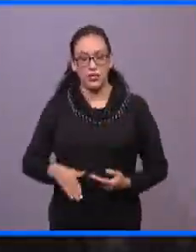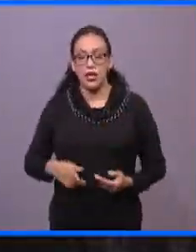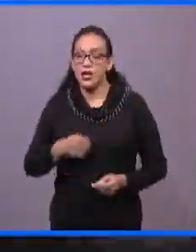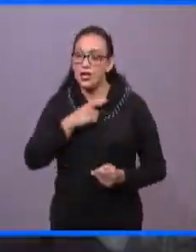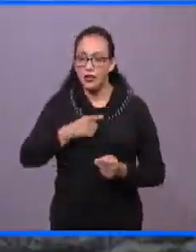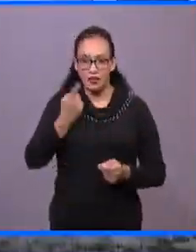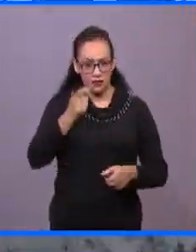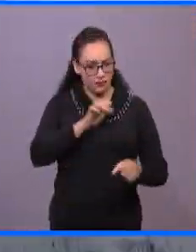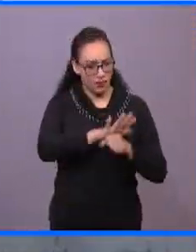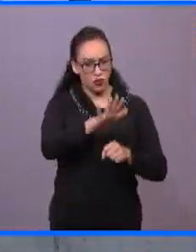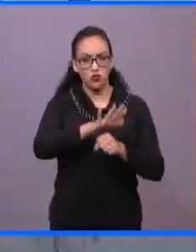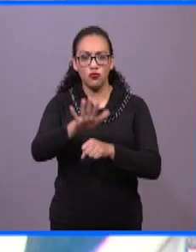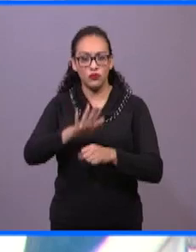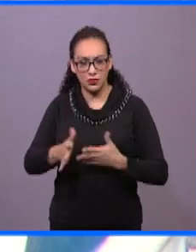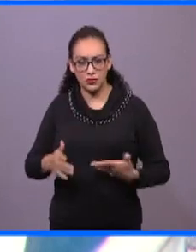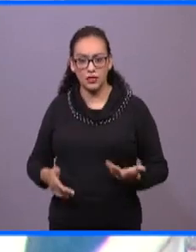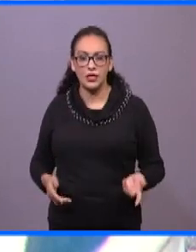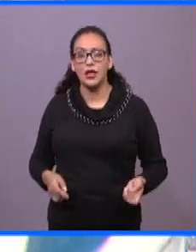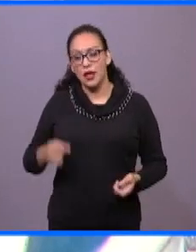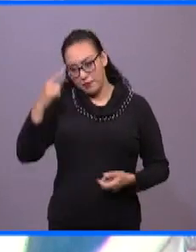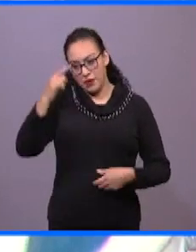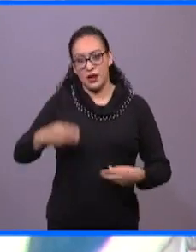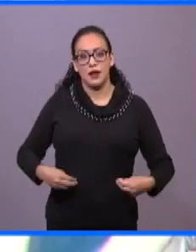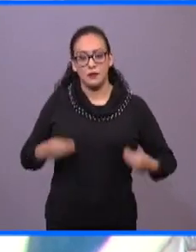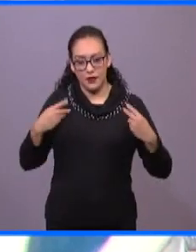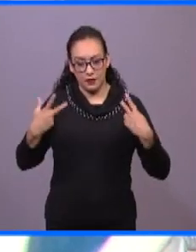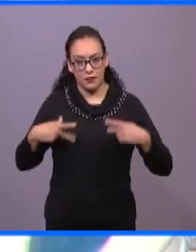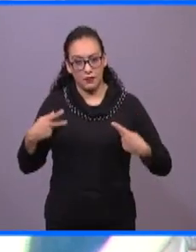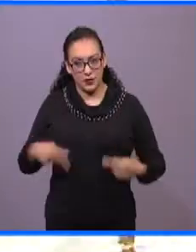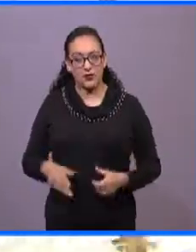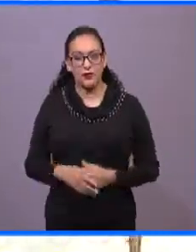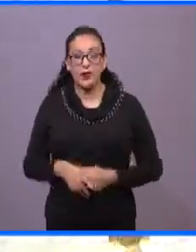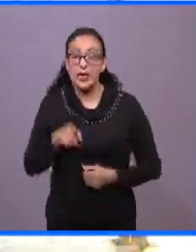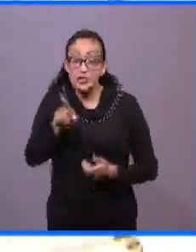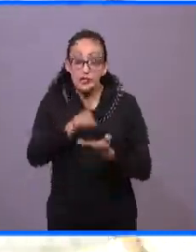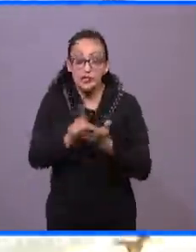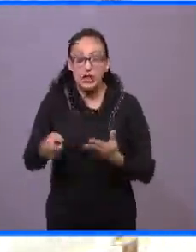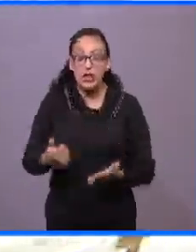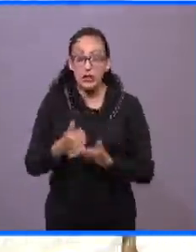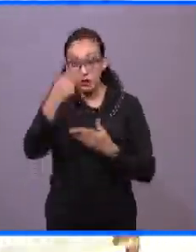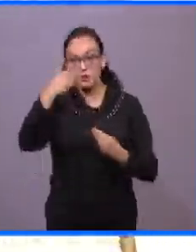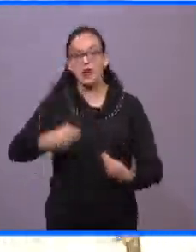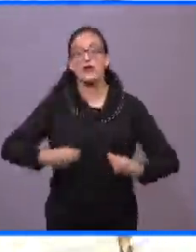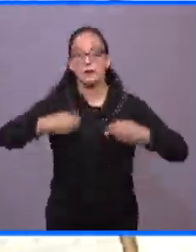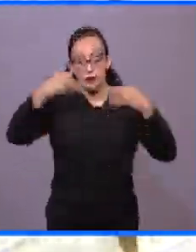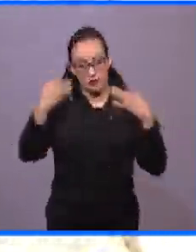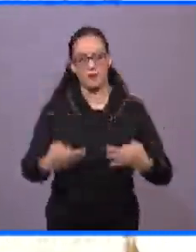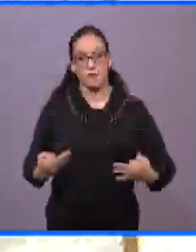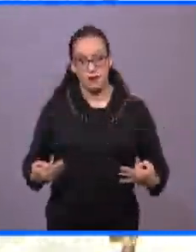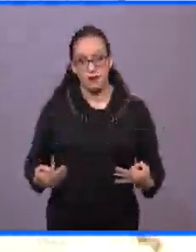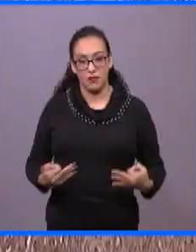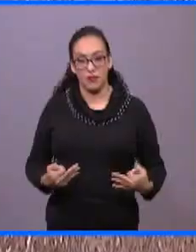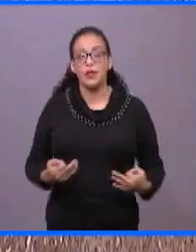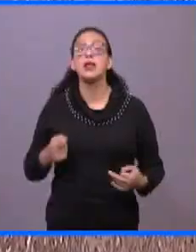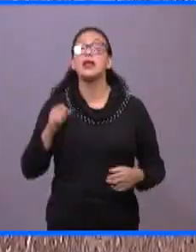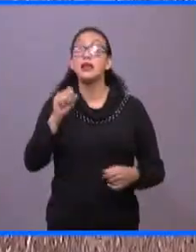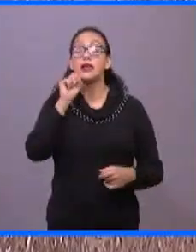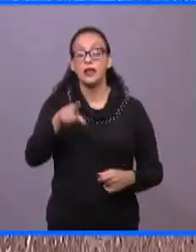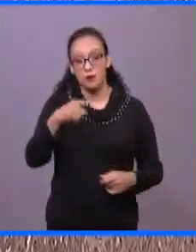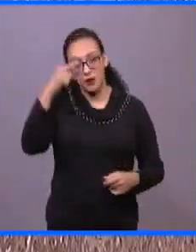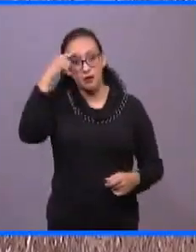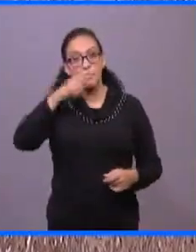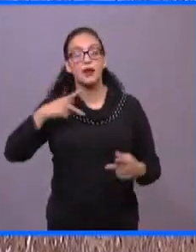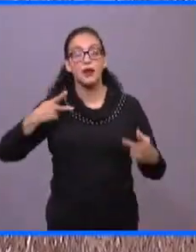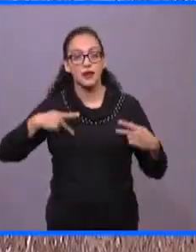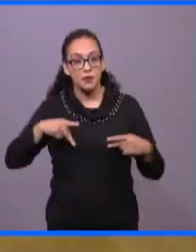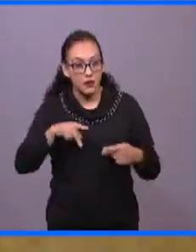un bien público fundamental para la vida y la salud, derecho esencial para vivir dignamente y una condición previa para el